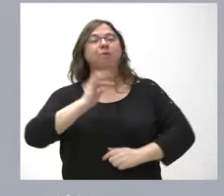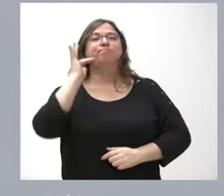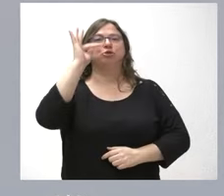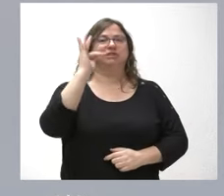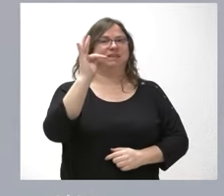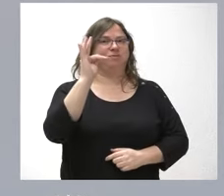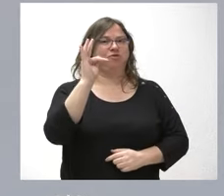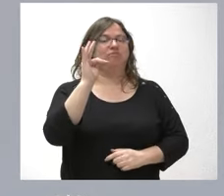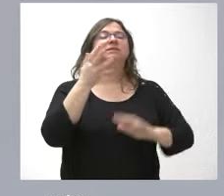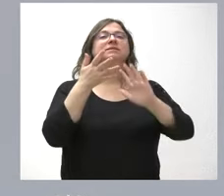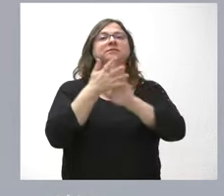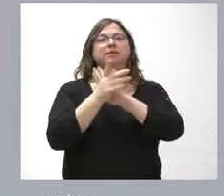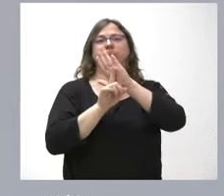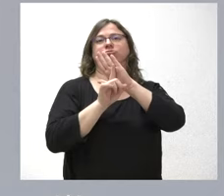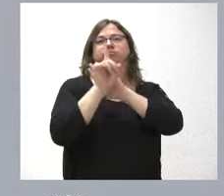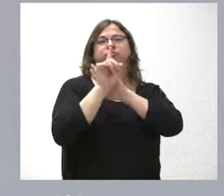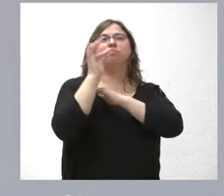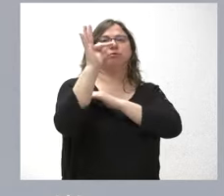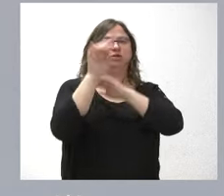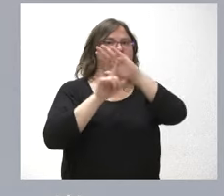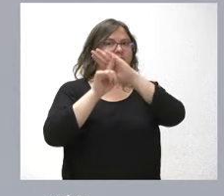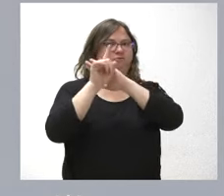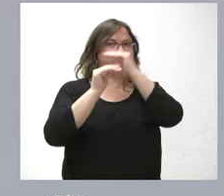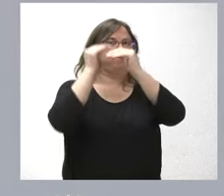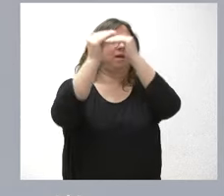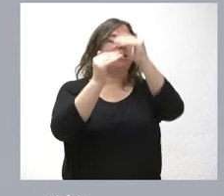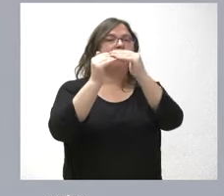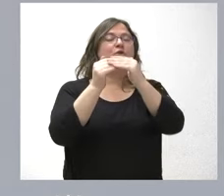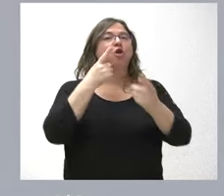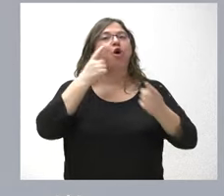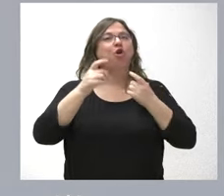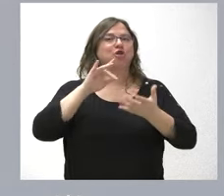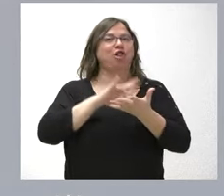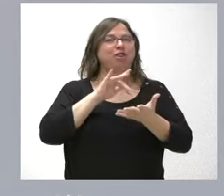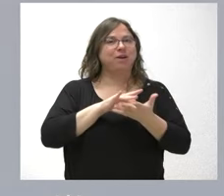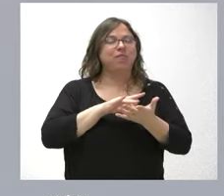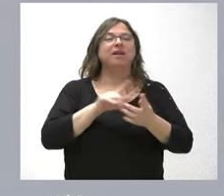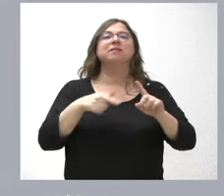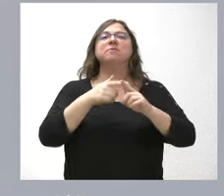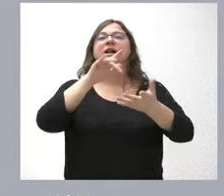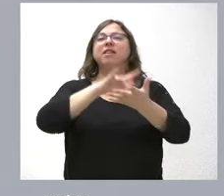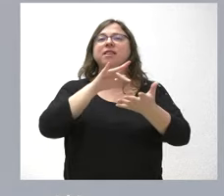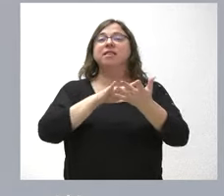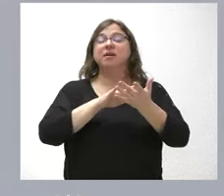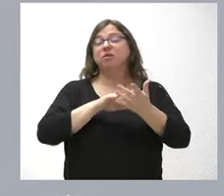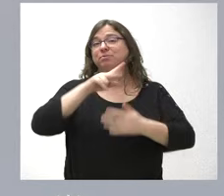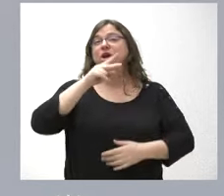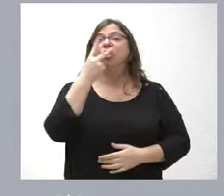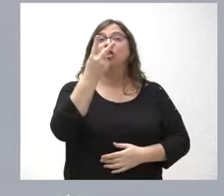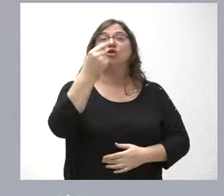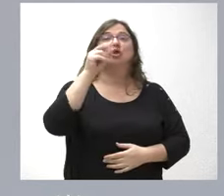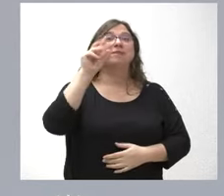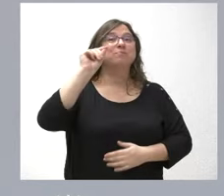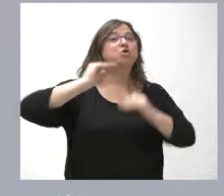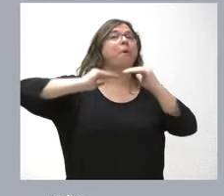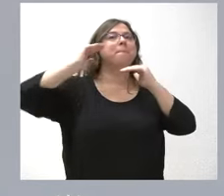ejercicio, básicamente por esa evolución en el control del endeudamiento y por este nivel de deuda que, como les digo, es 2,3 puntos inferior